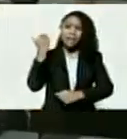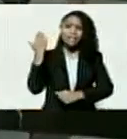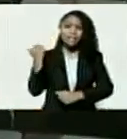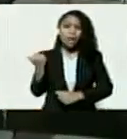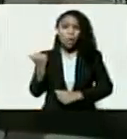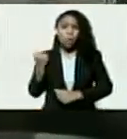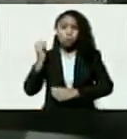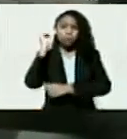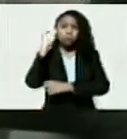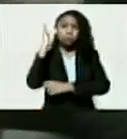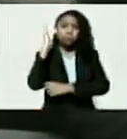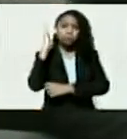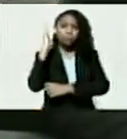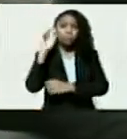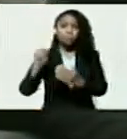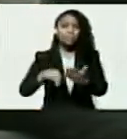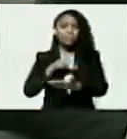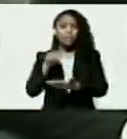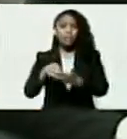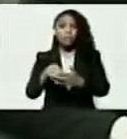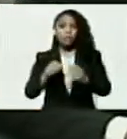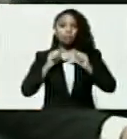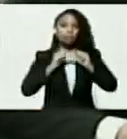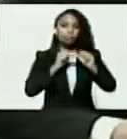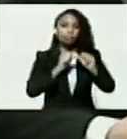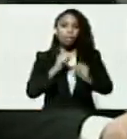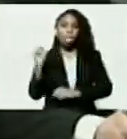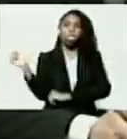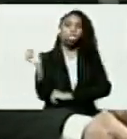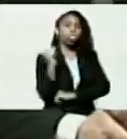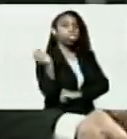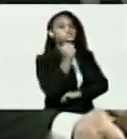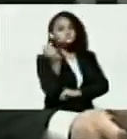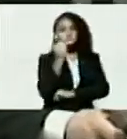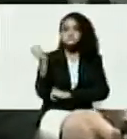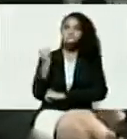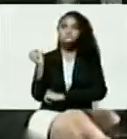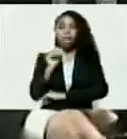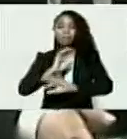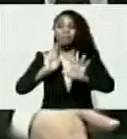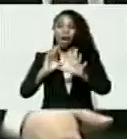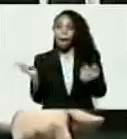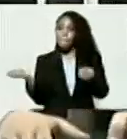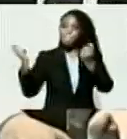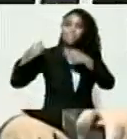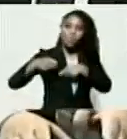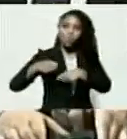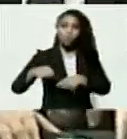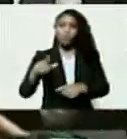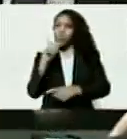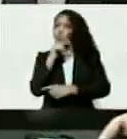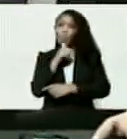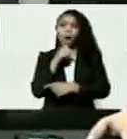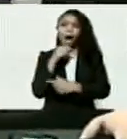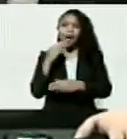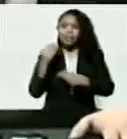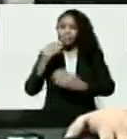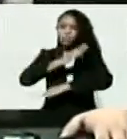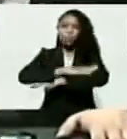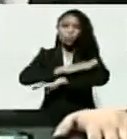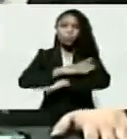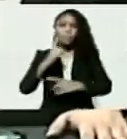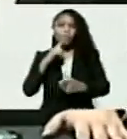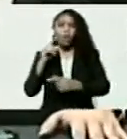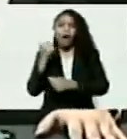la Asamblea Nacional se mantuvo en desacato, ya que apostó por el incumplimiento de cada una de las